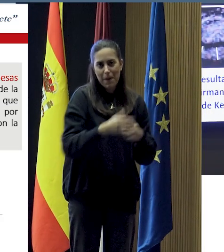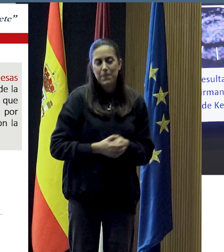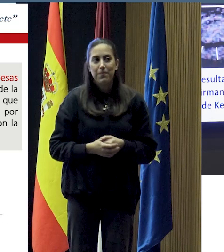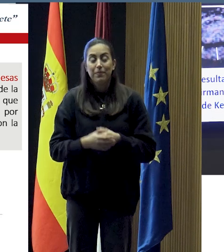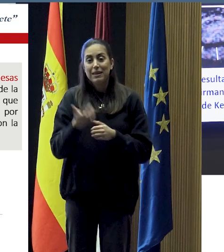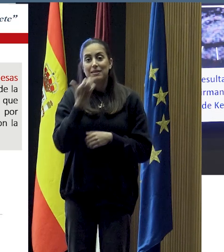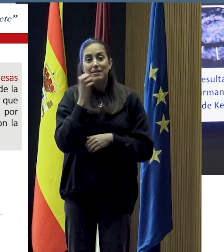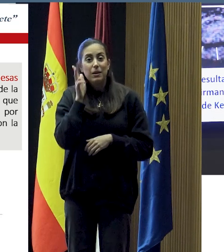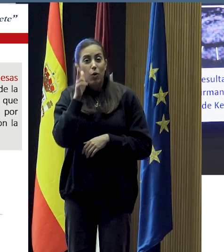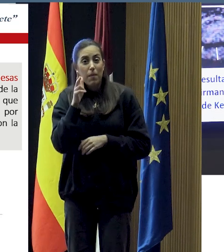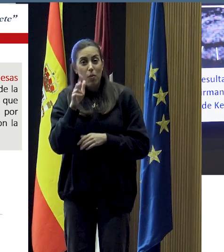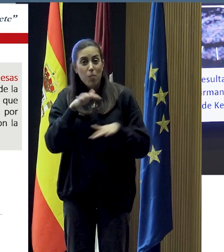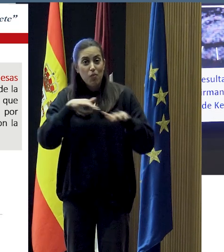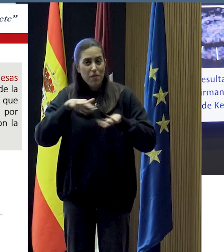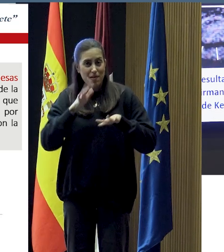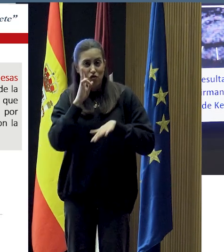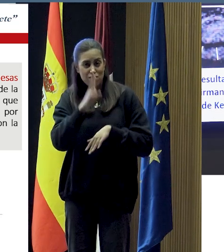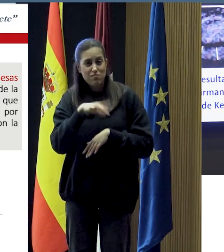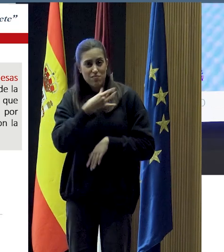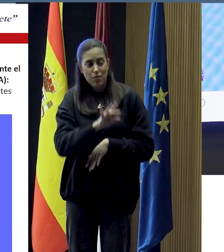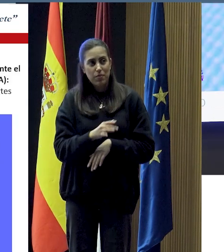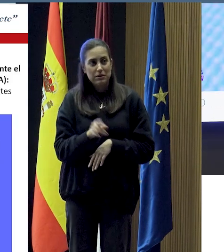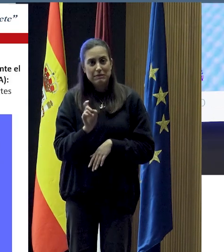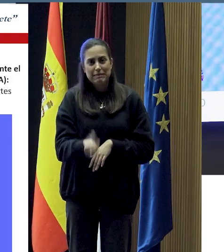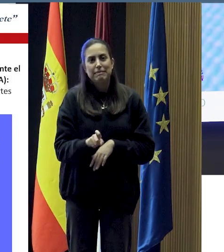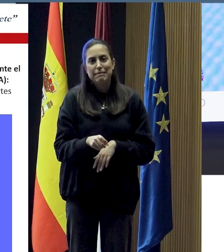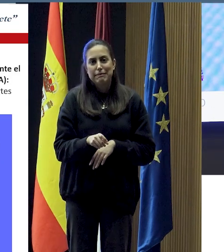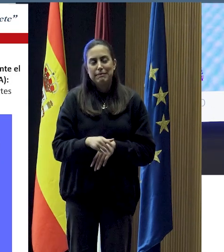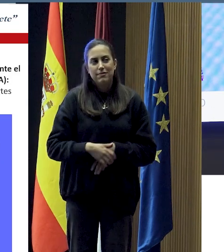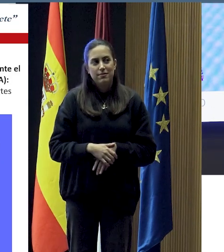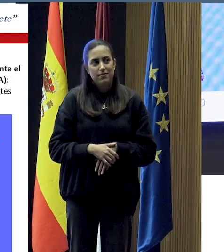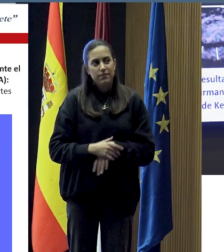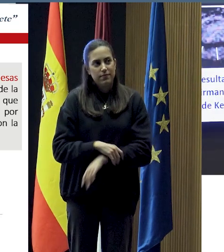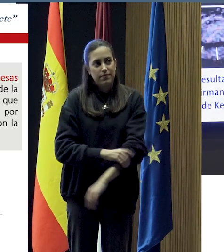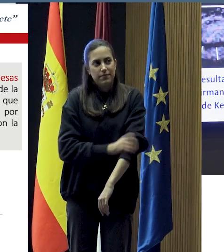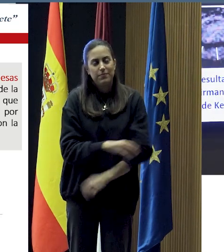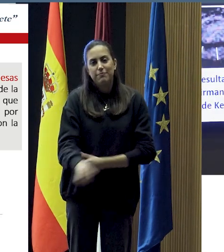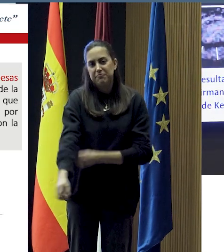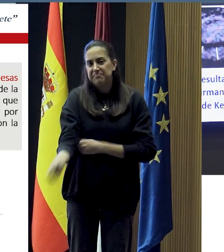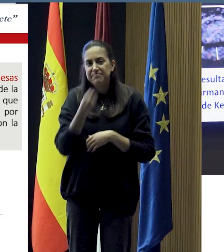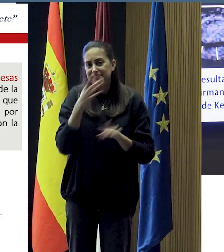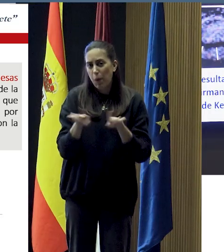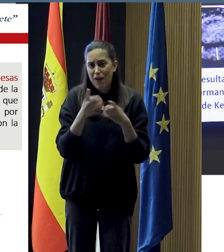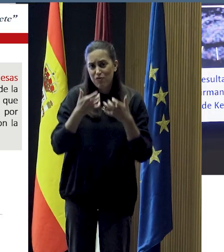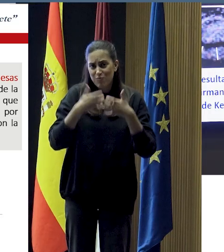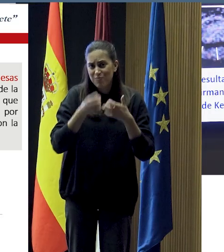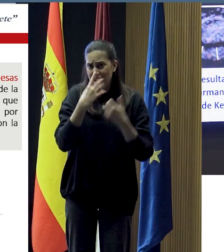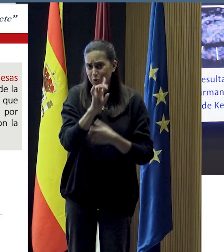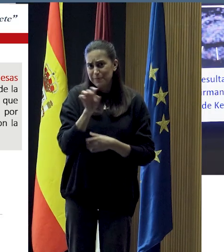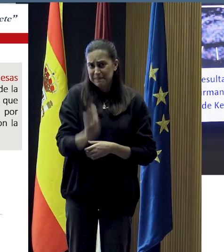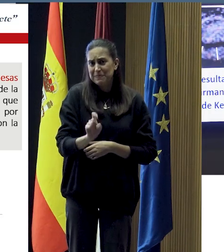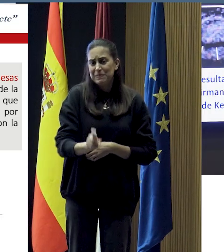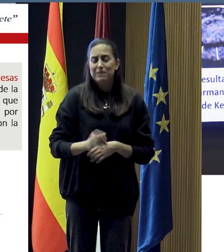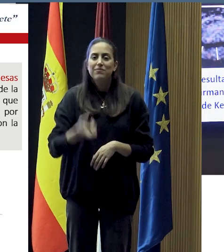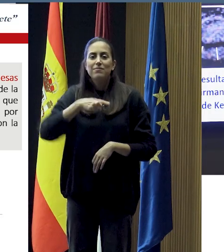vemos el hipocampo en movimiento, no sé por qué está, bueno, da igual, no funciona. Lo que